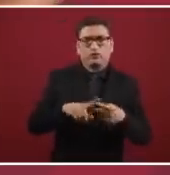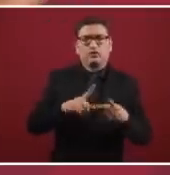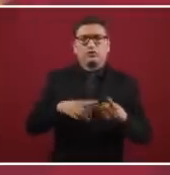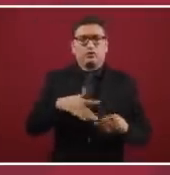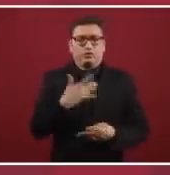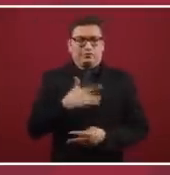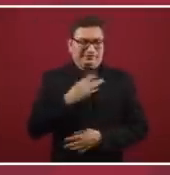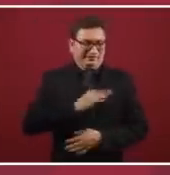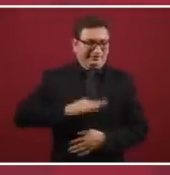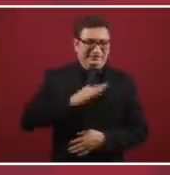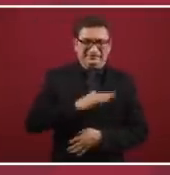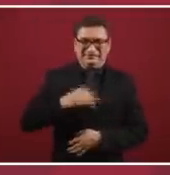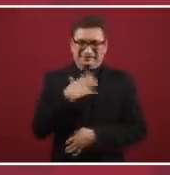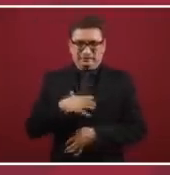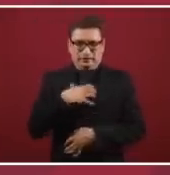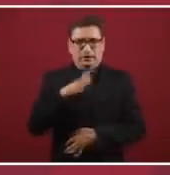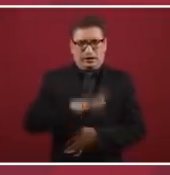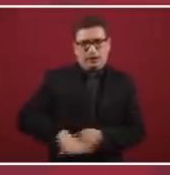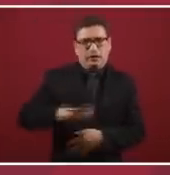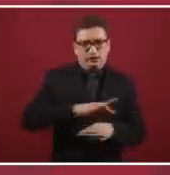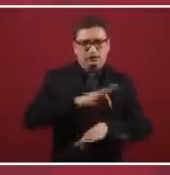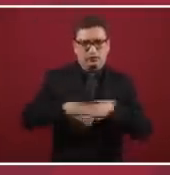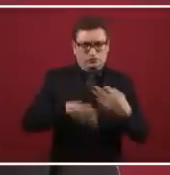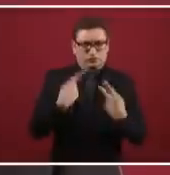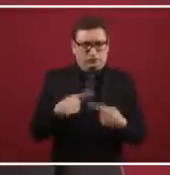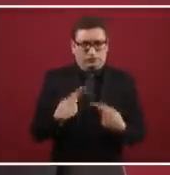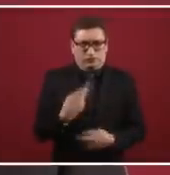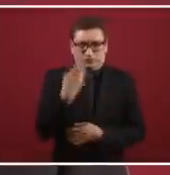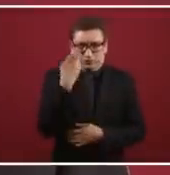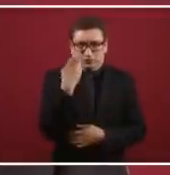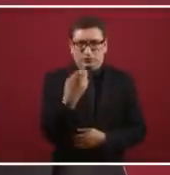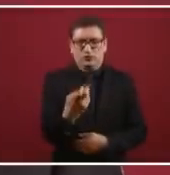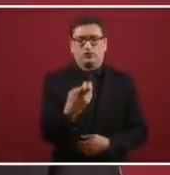eso se están destinando